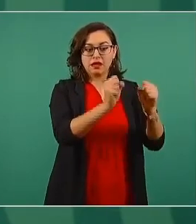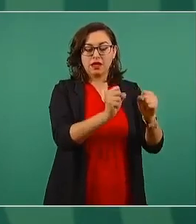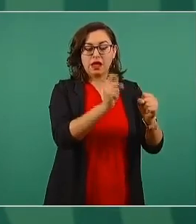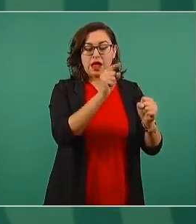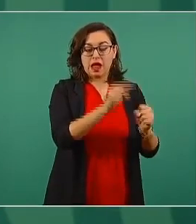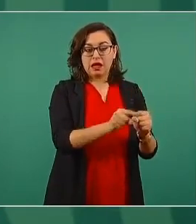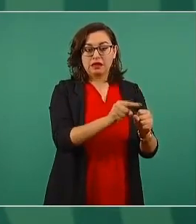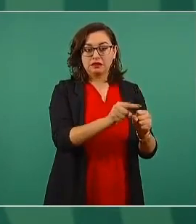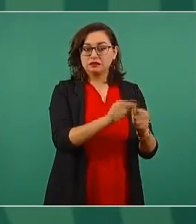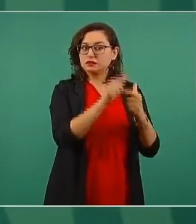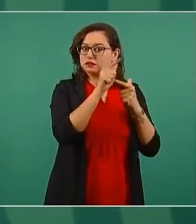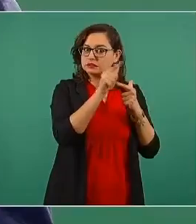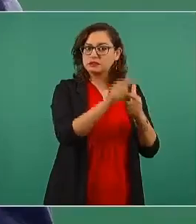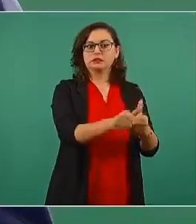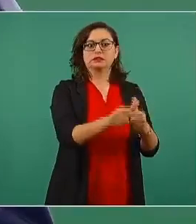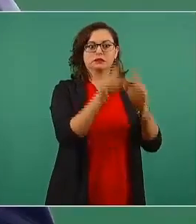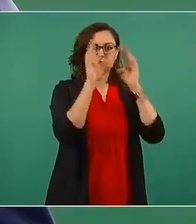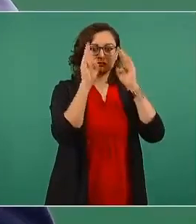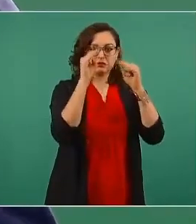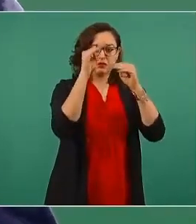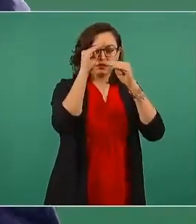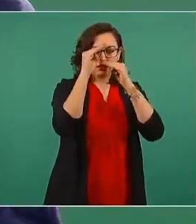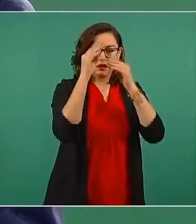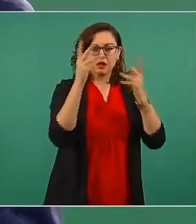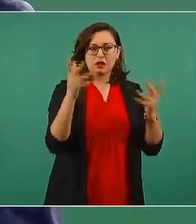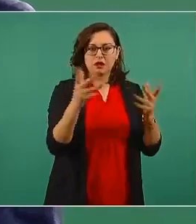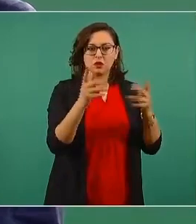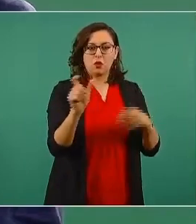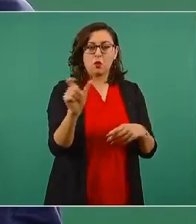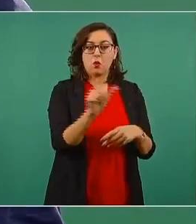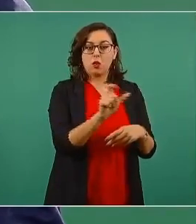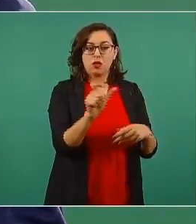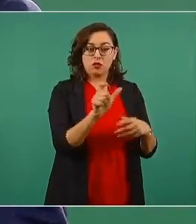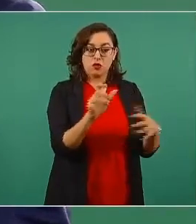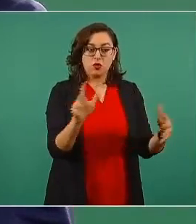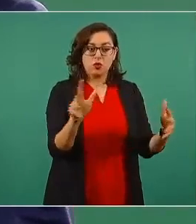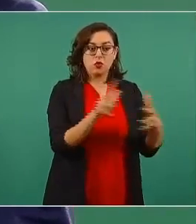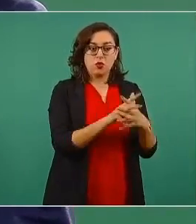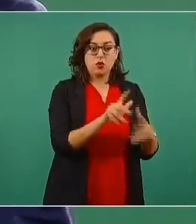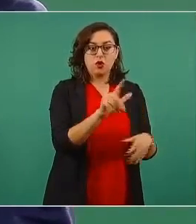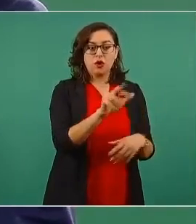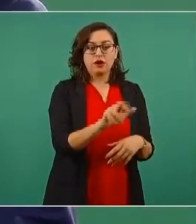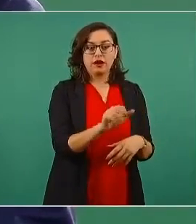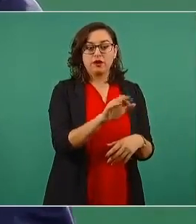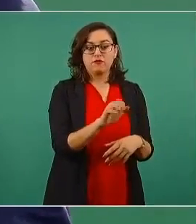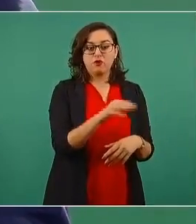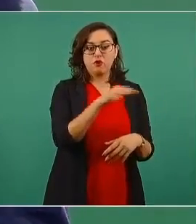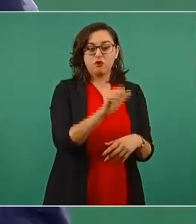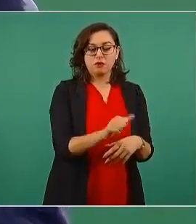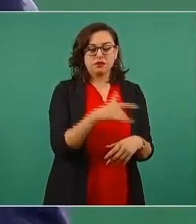pensó de que ya había desaparecido.